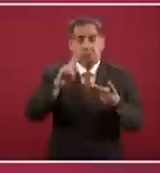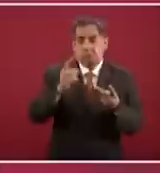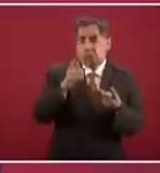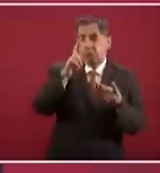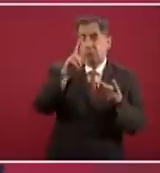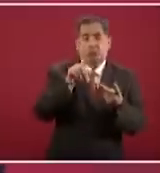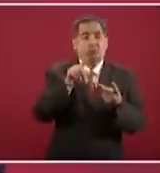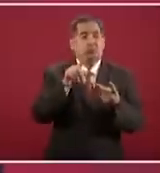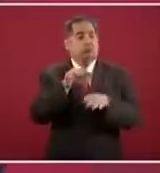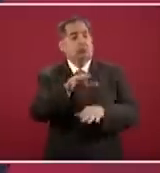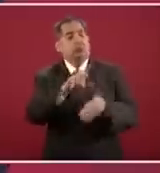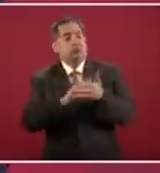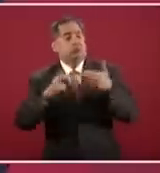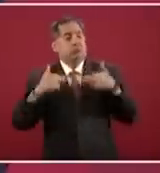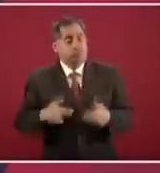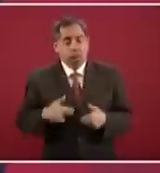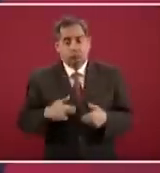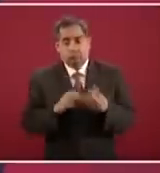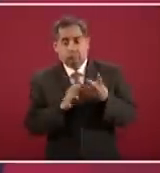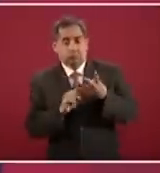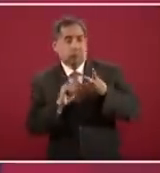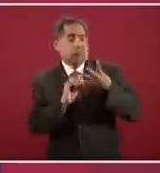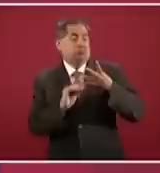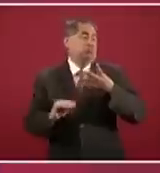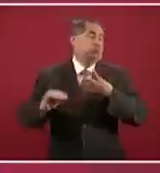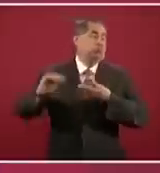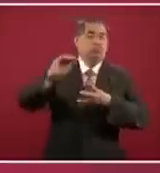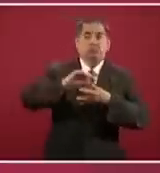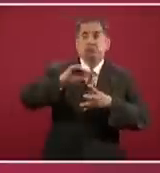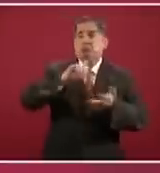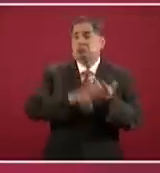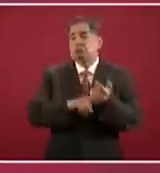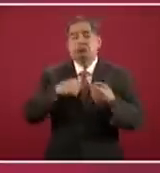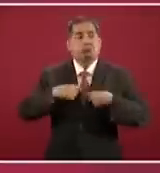humanos, se podía llegar a una institución